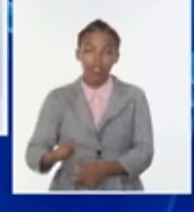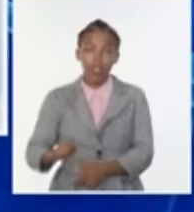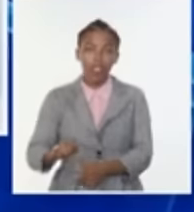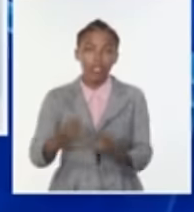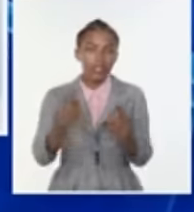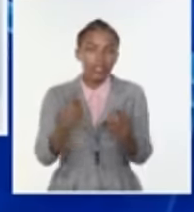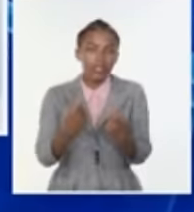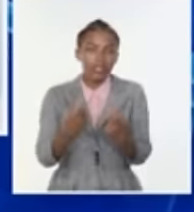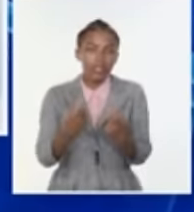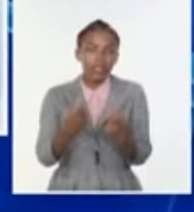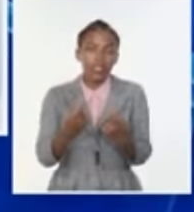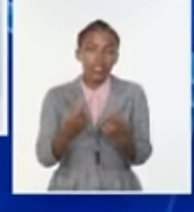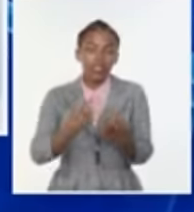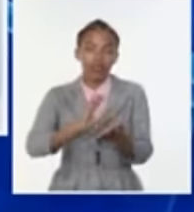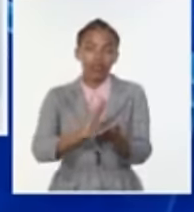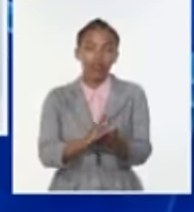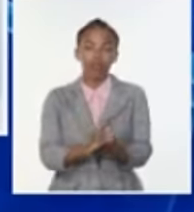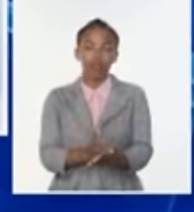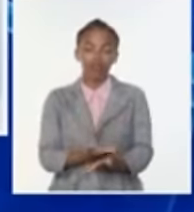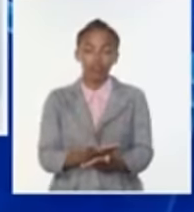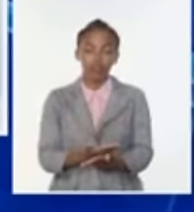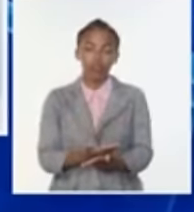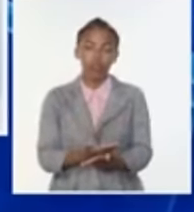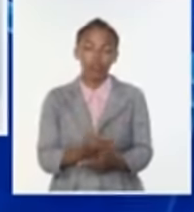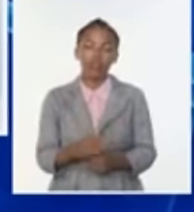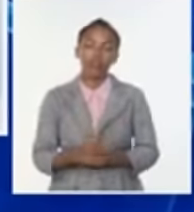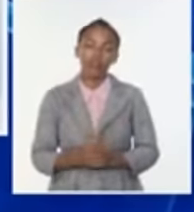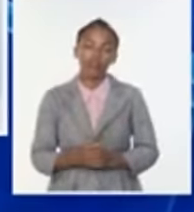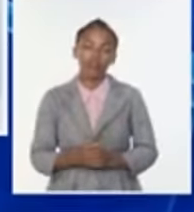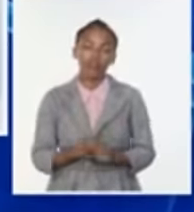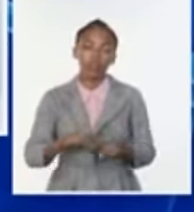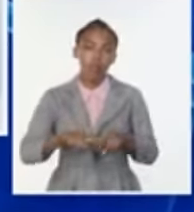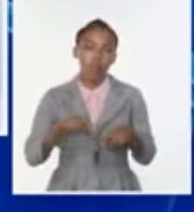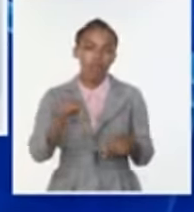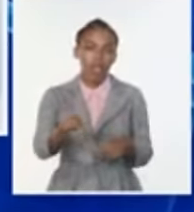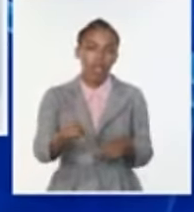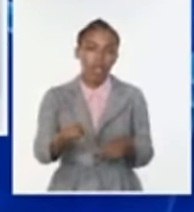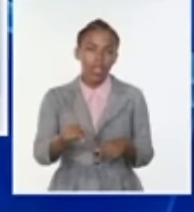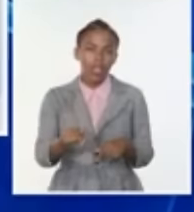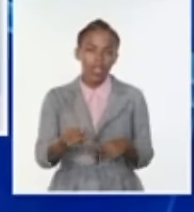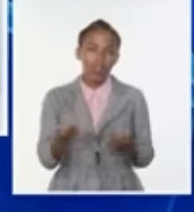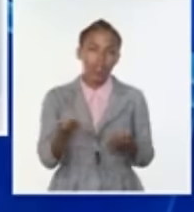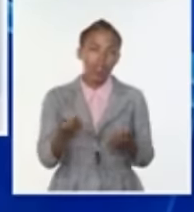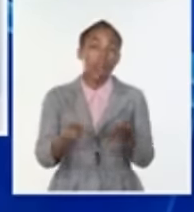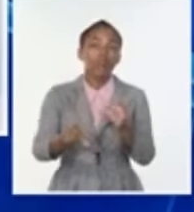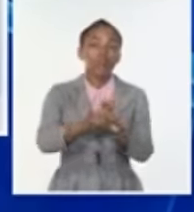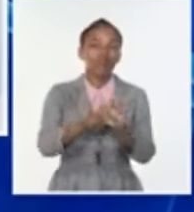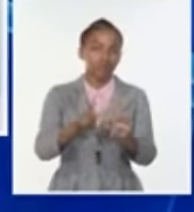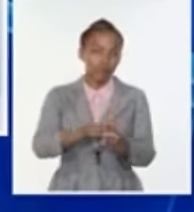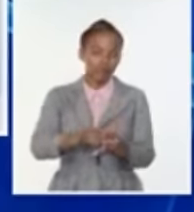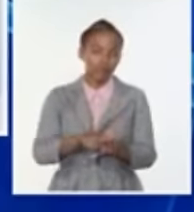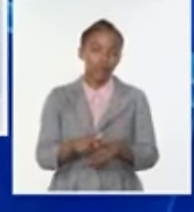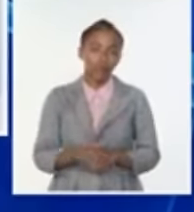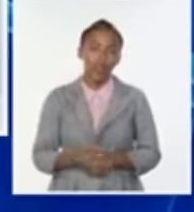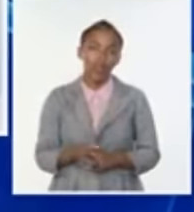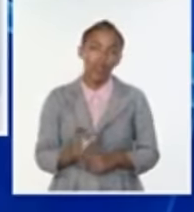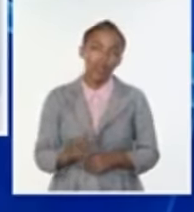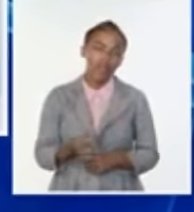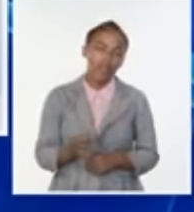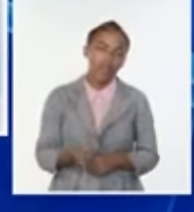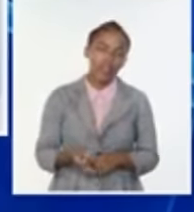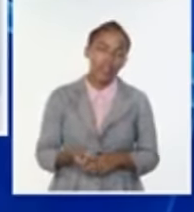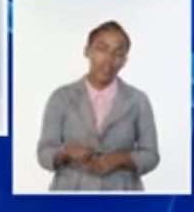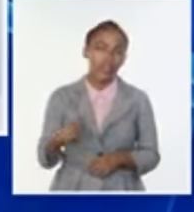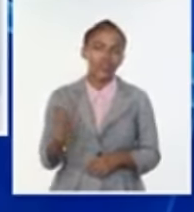ser totalmente especulativo e ilegal. Es cierto que aún no